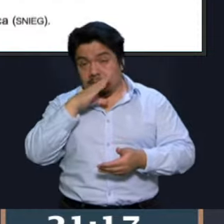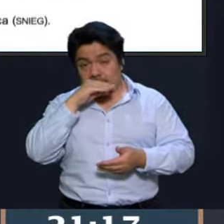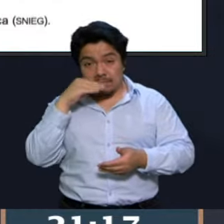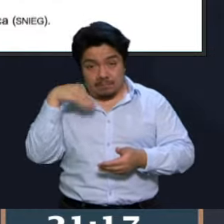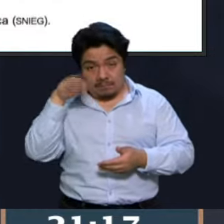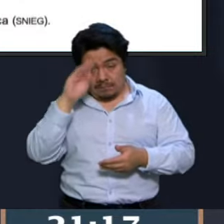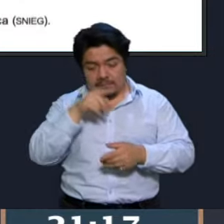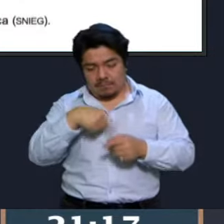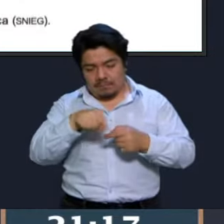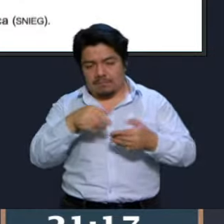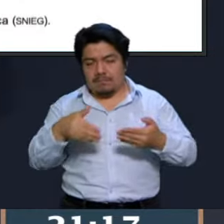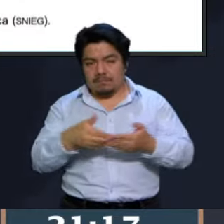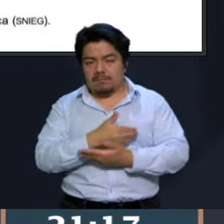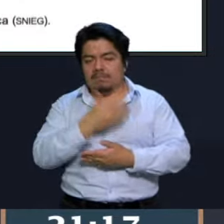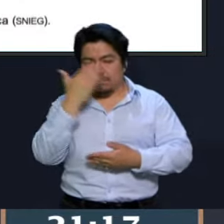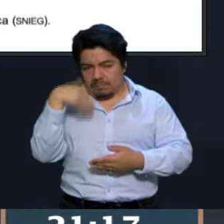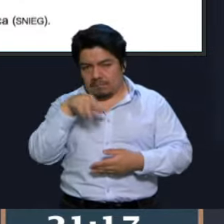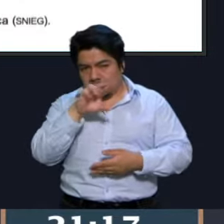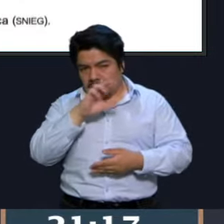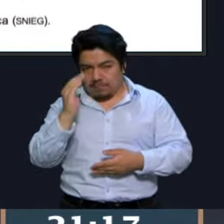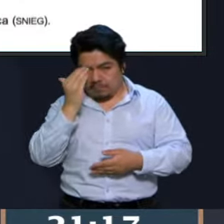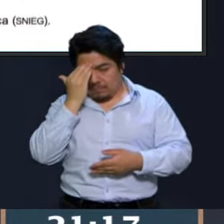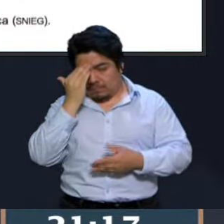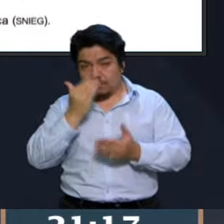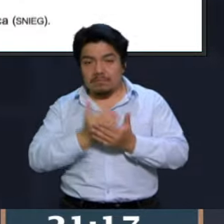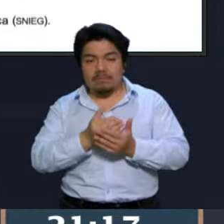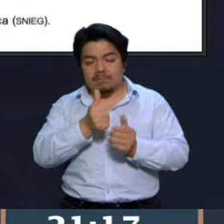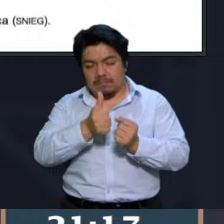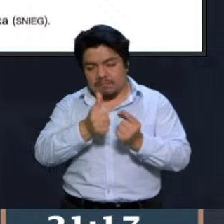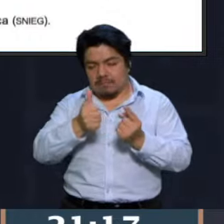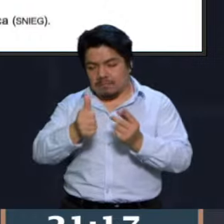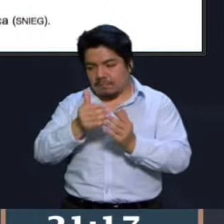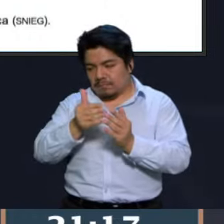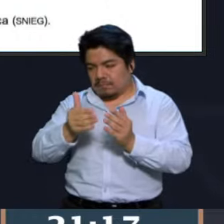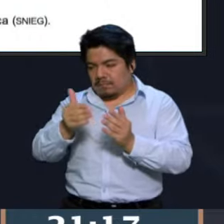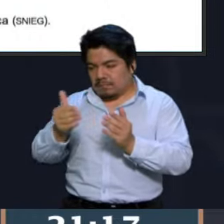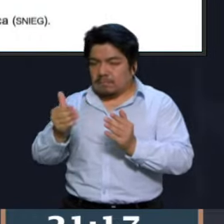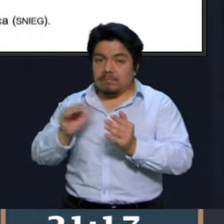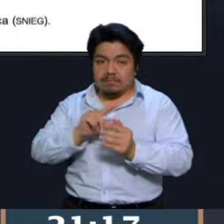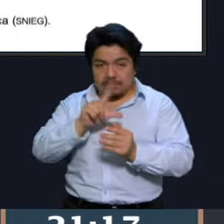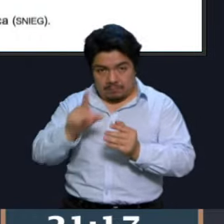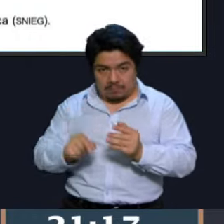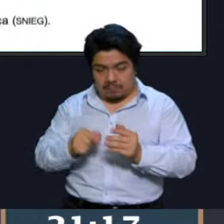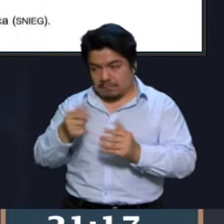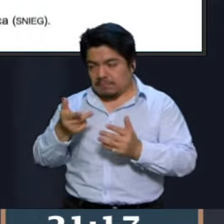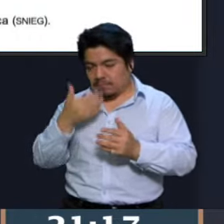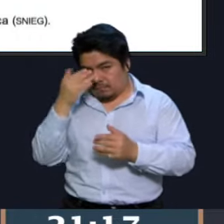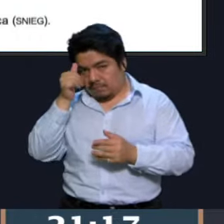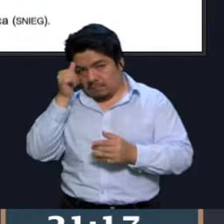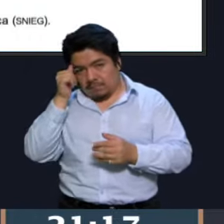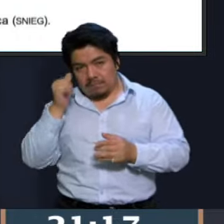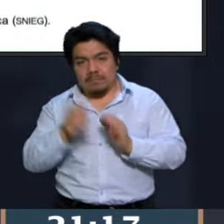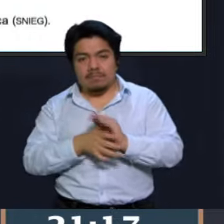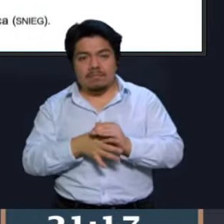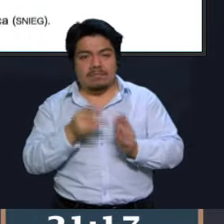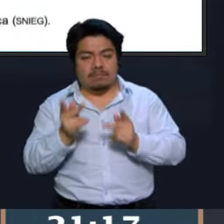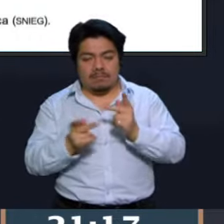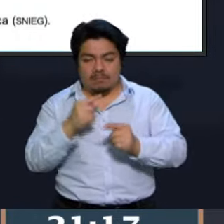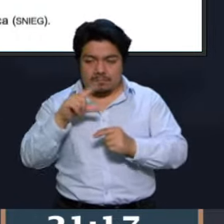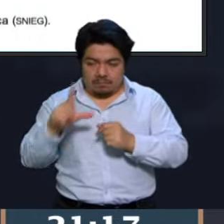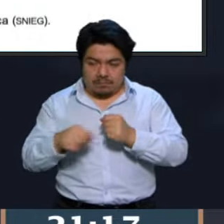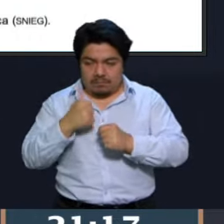tanto lo que hemos visto es cómo a cada medición, y digo, esto va a ser más interesante cuando sea el censo en unos